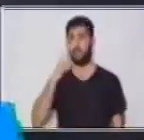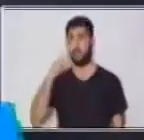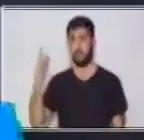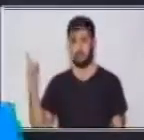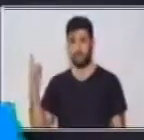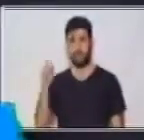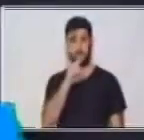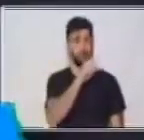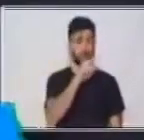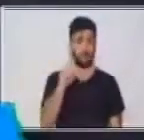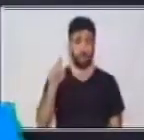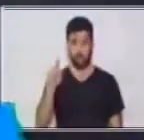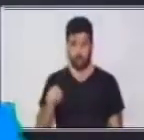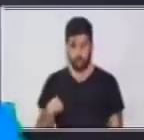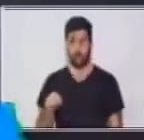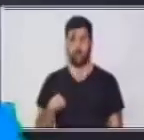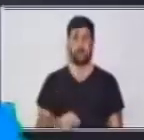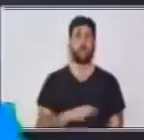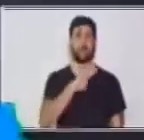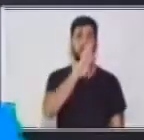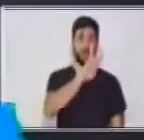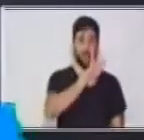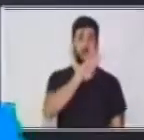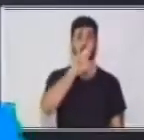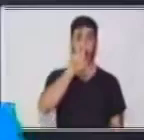Este es el punto 3,4.